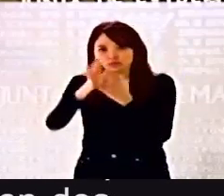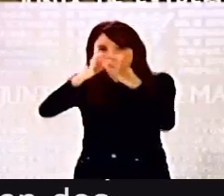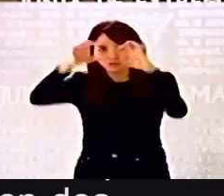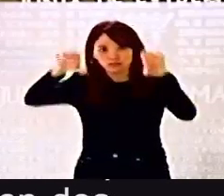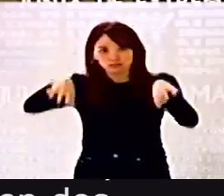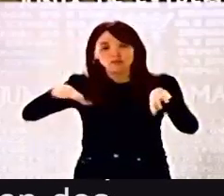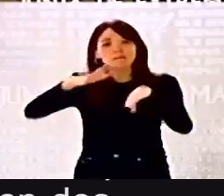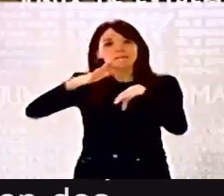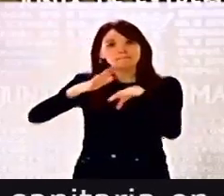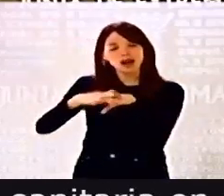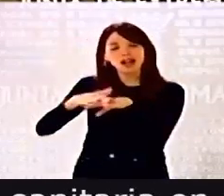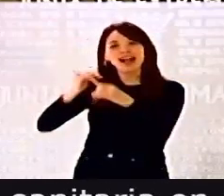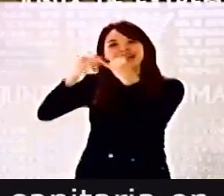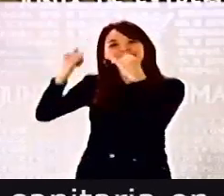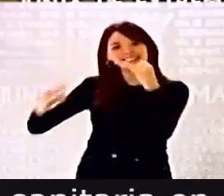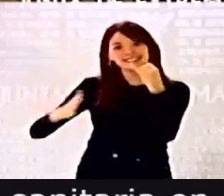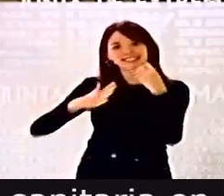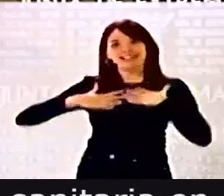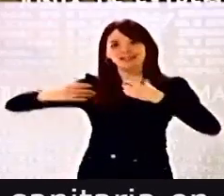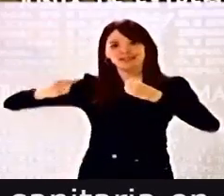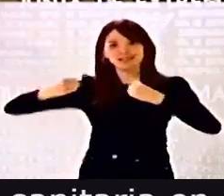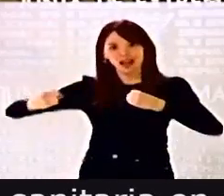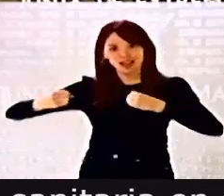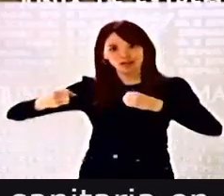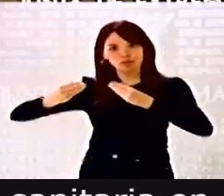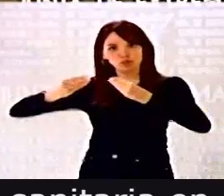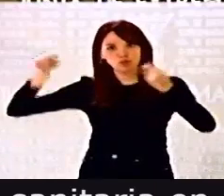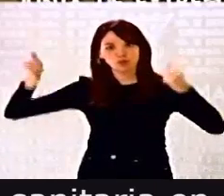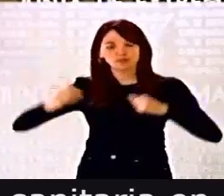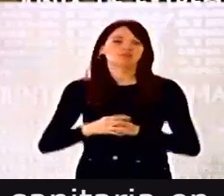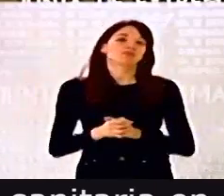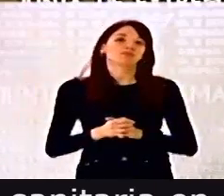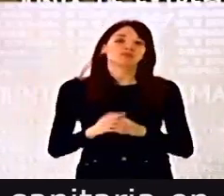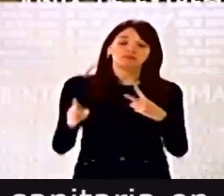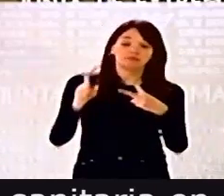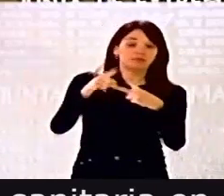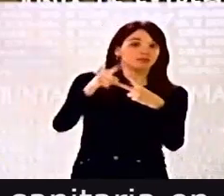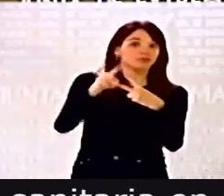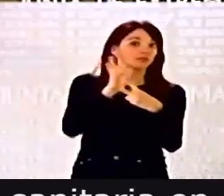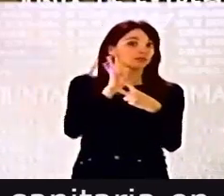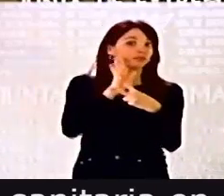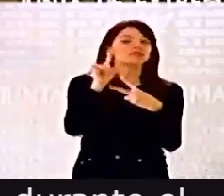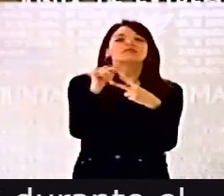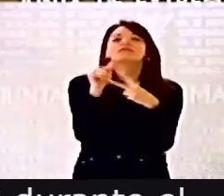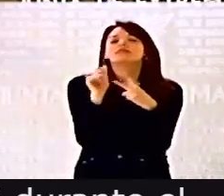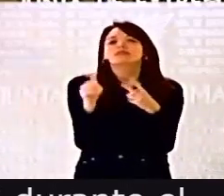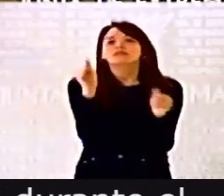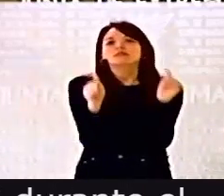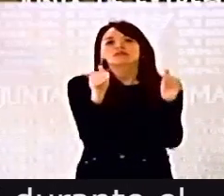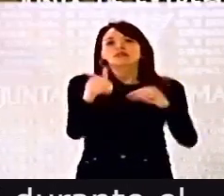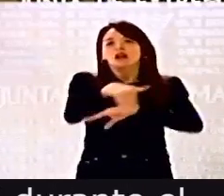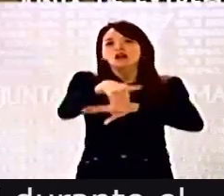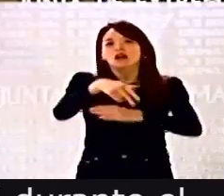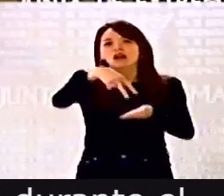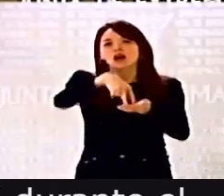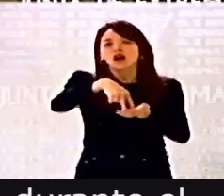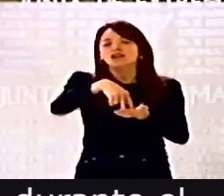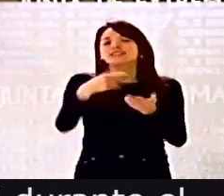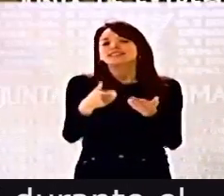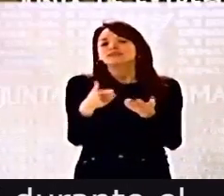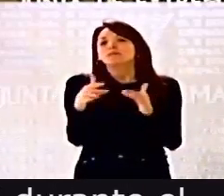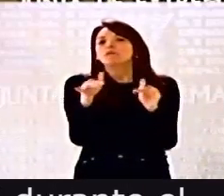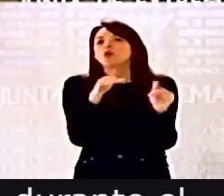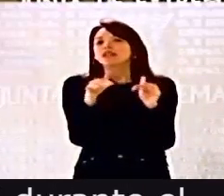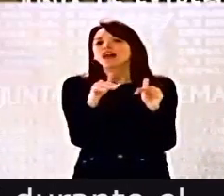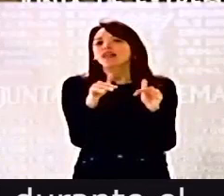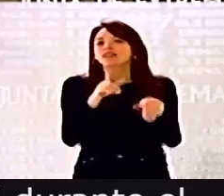el sector. El primero, el mantenimiento de la actividad durante el periodo de desescalada, que implicará una movilidad reducida